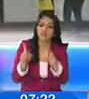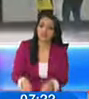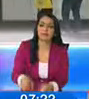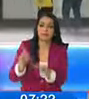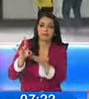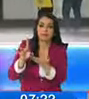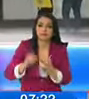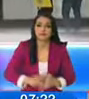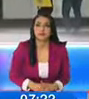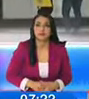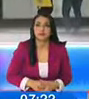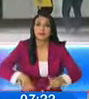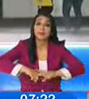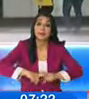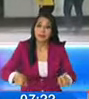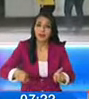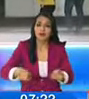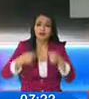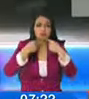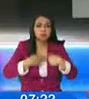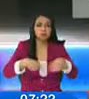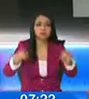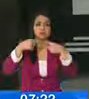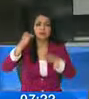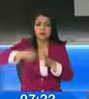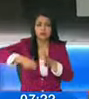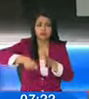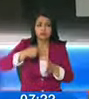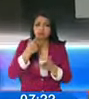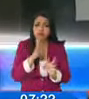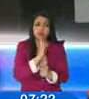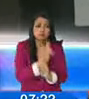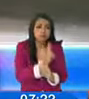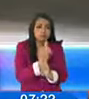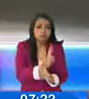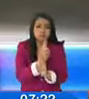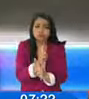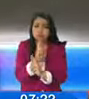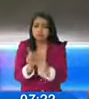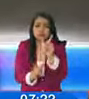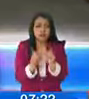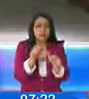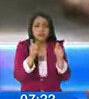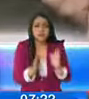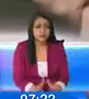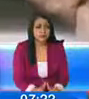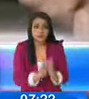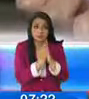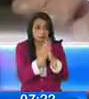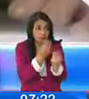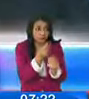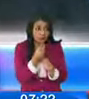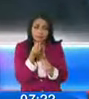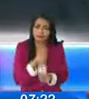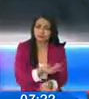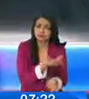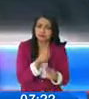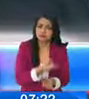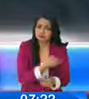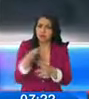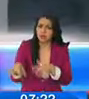Pero mediante sendos comunicados, la Procuraduría asegura que ha respondido todos los pedidos de información de los legisladores, que la entidad sí ha